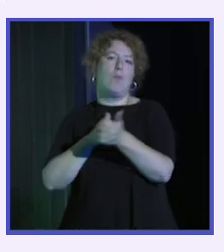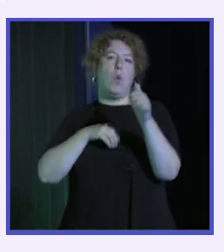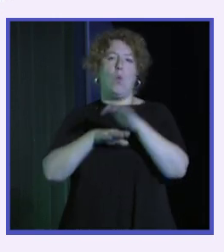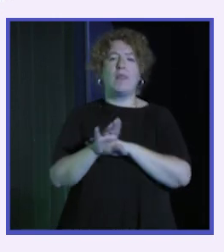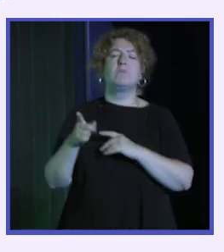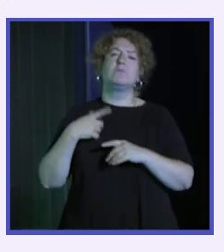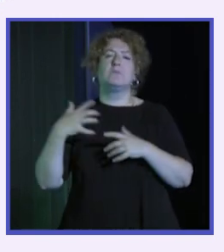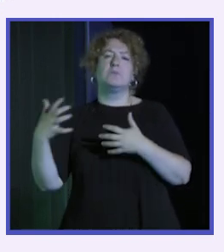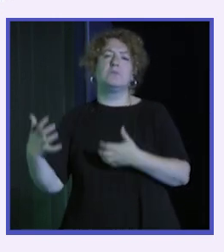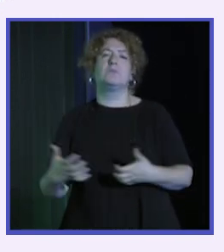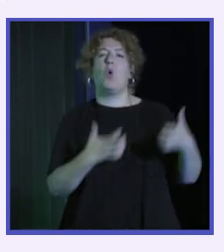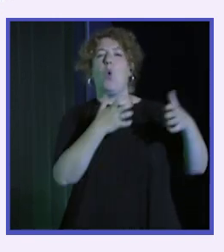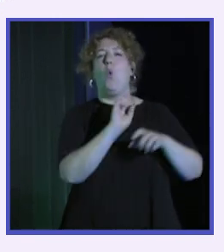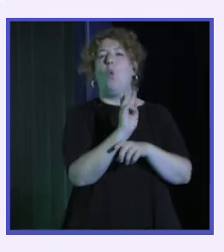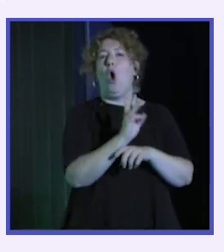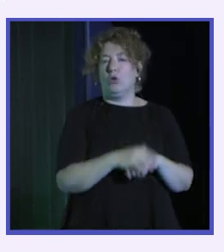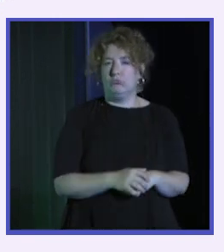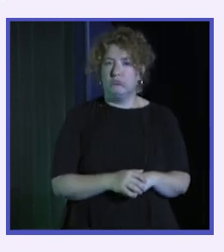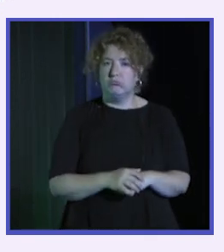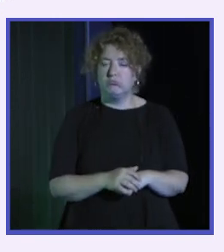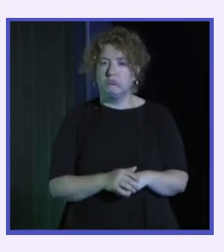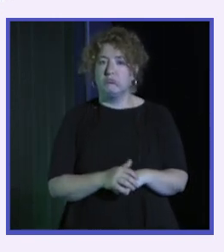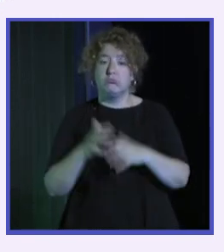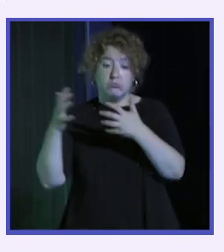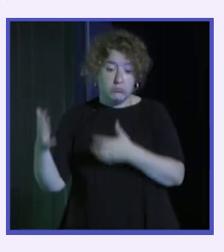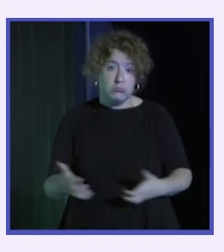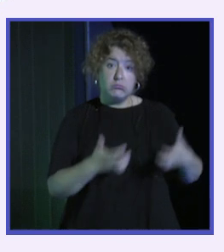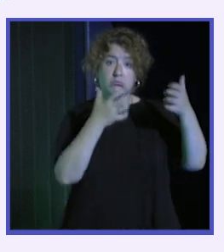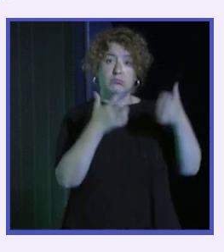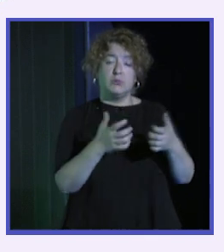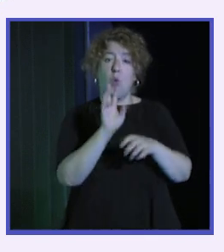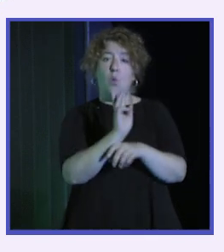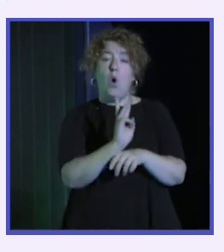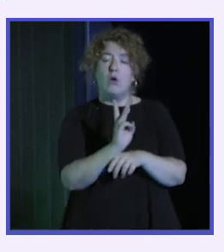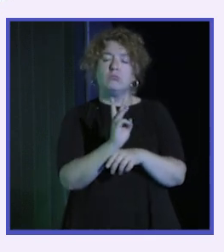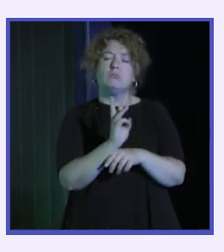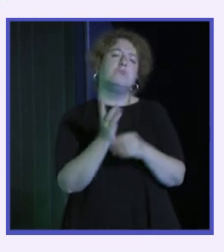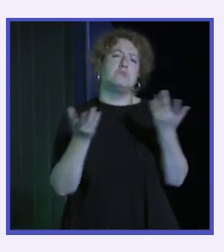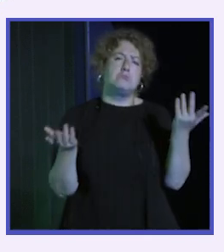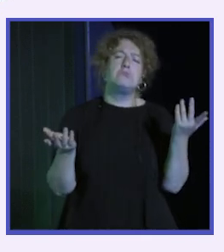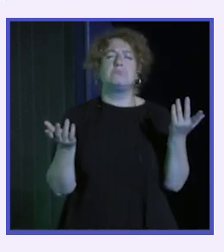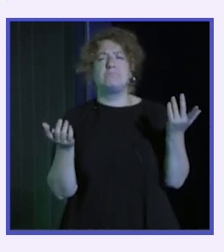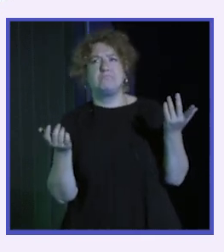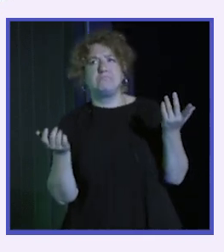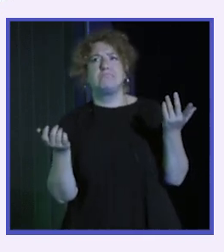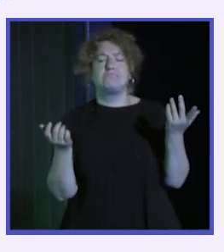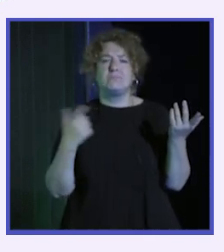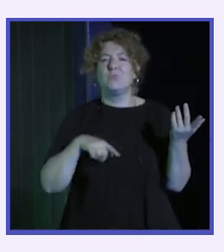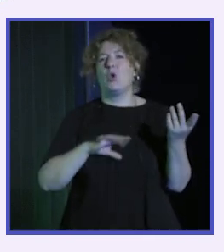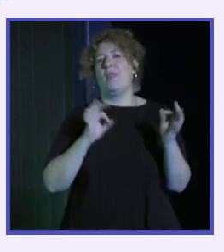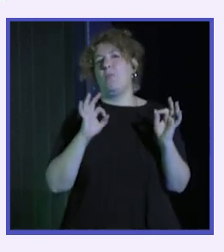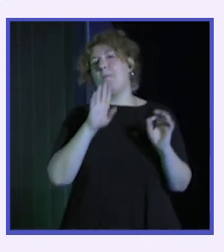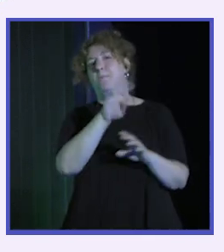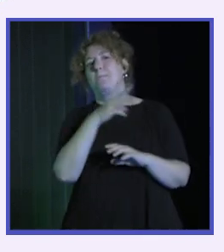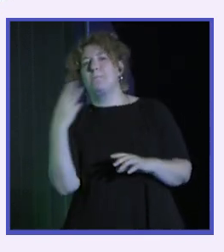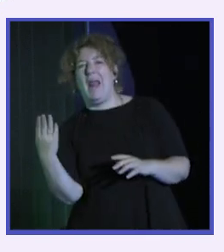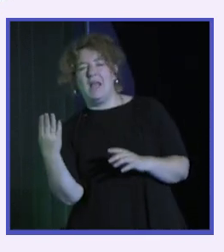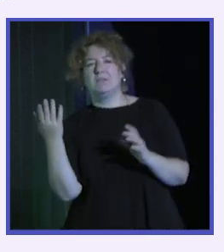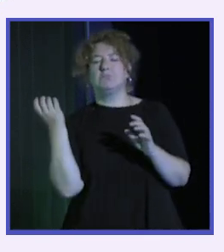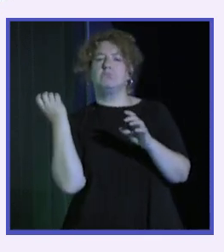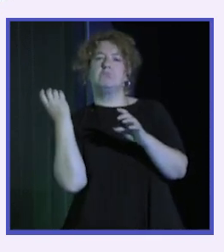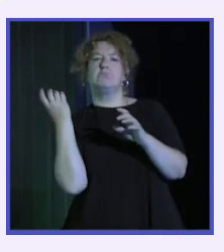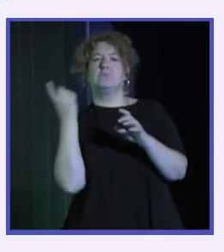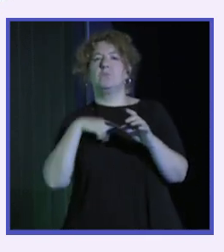nos lo llevamos a un Word, ¿vale? Una vez que tenemos el Word, decimos, oye, debería hacer una presentación